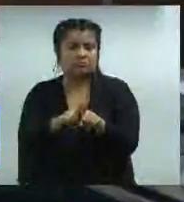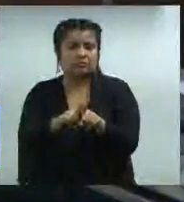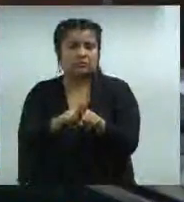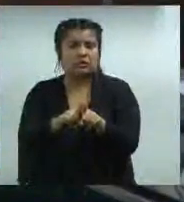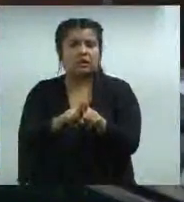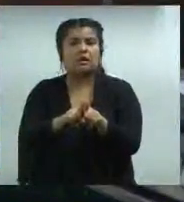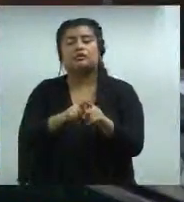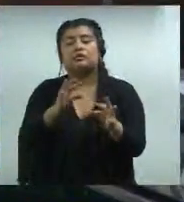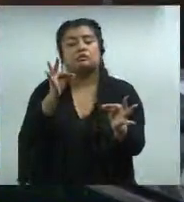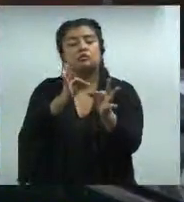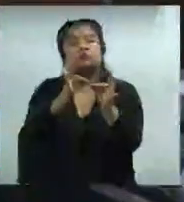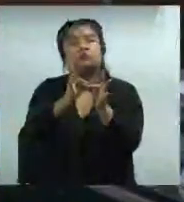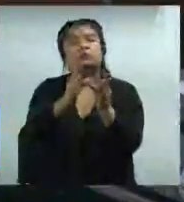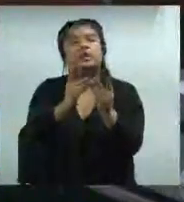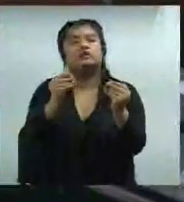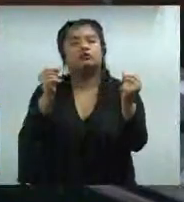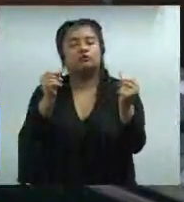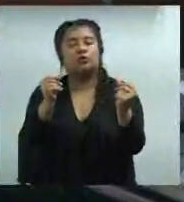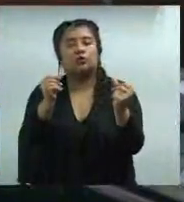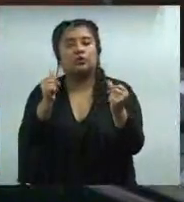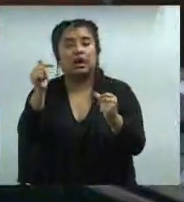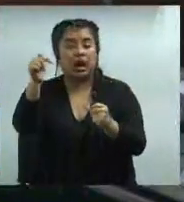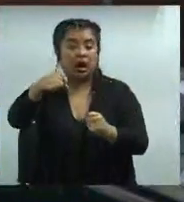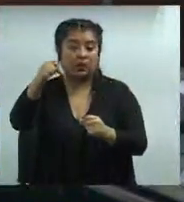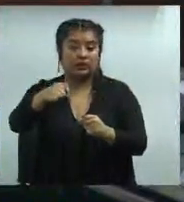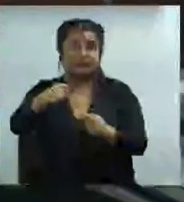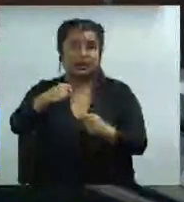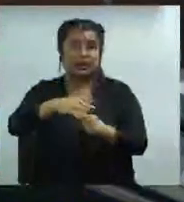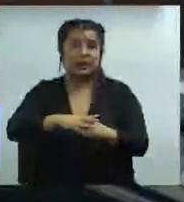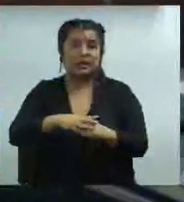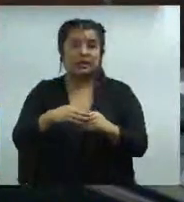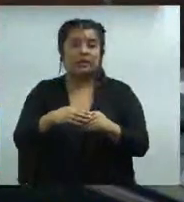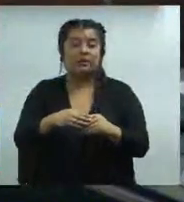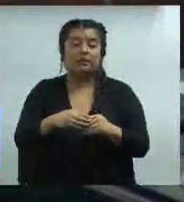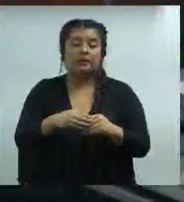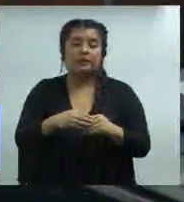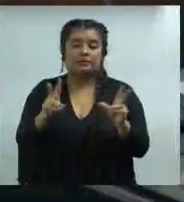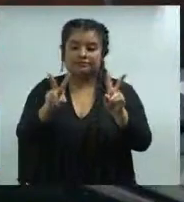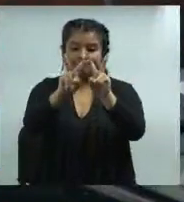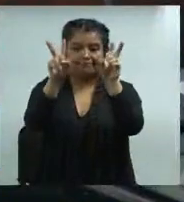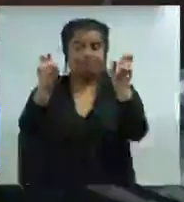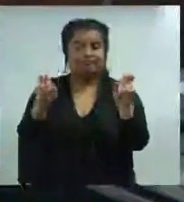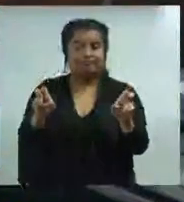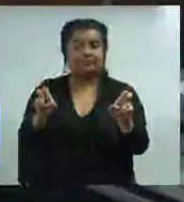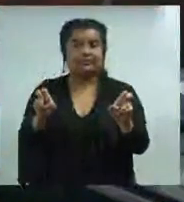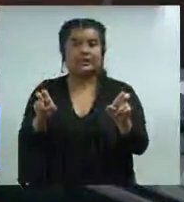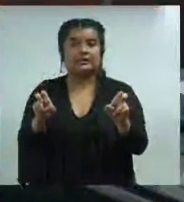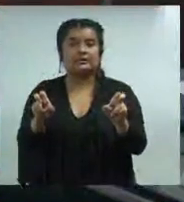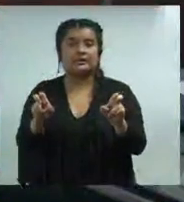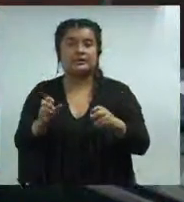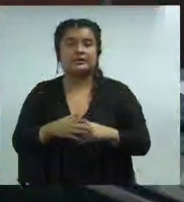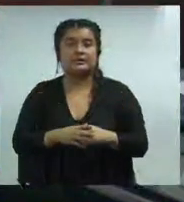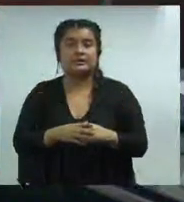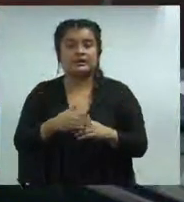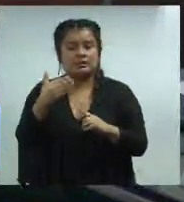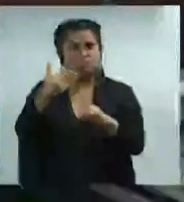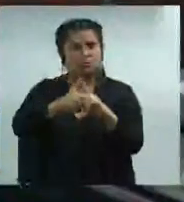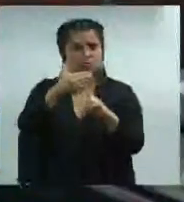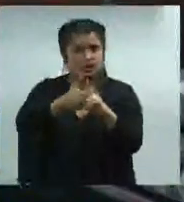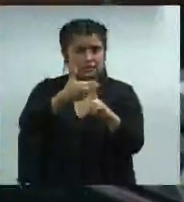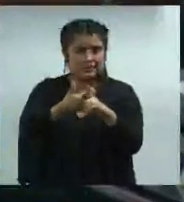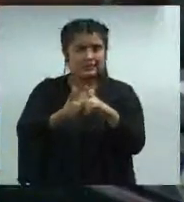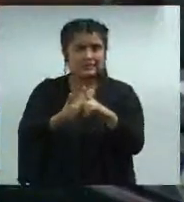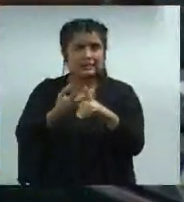puntos resolutivos, en este caso hoy de temas puramente de problemas que